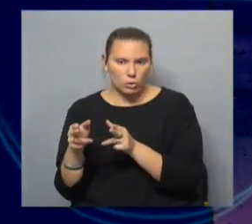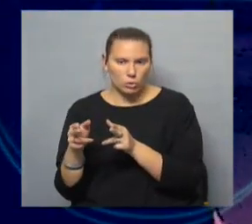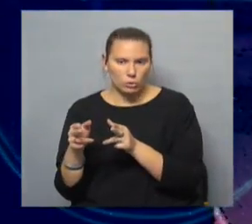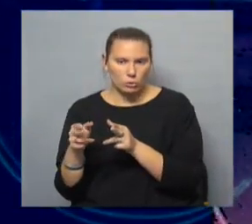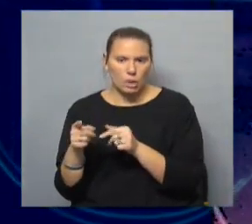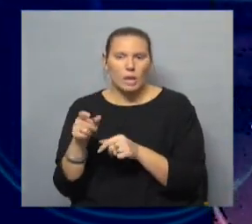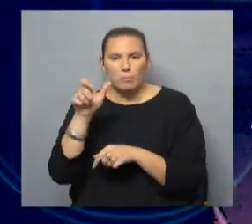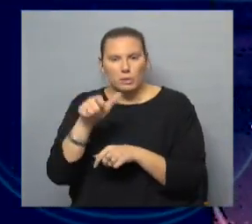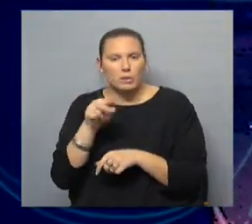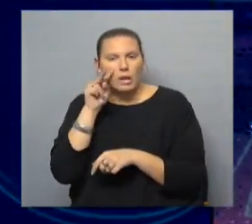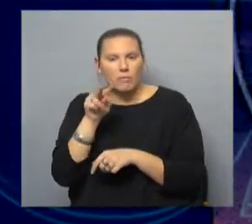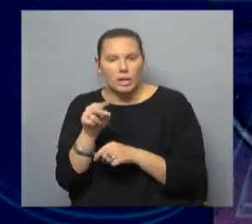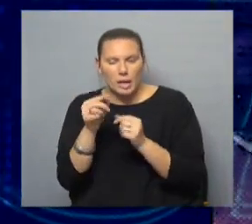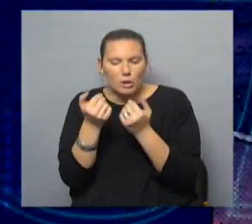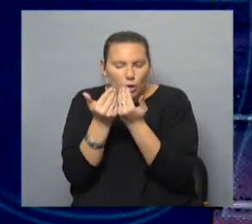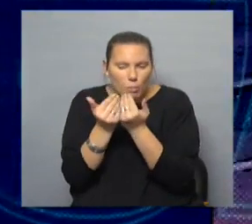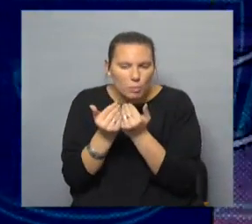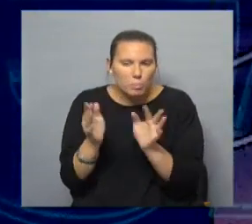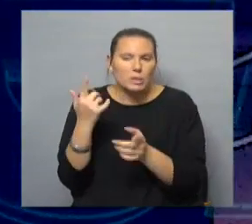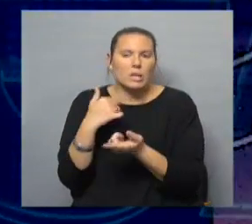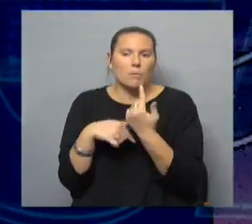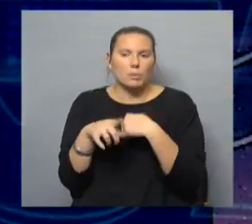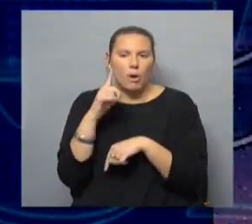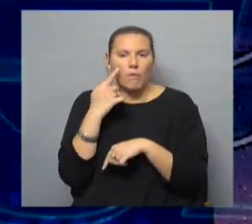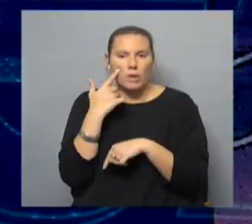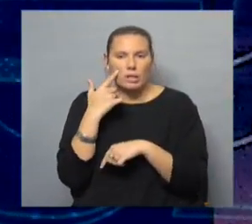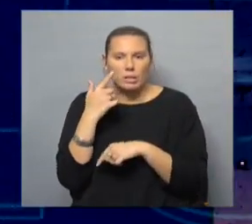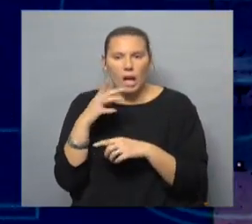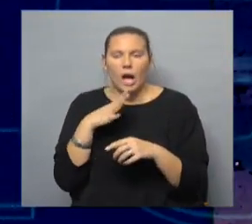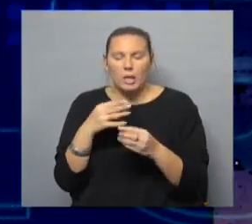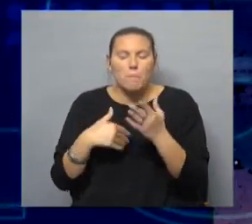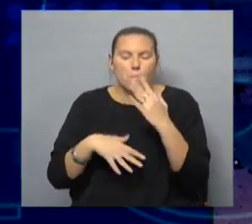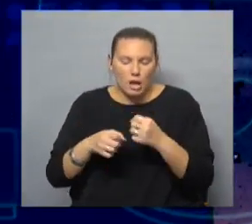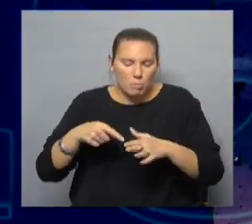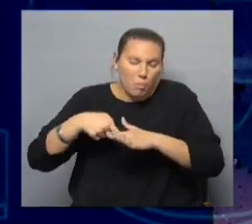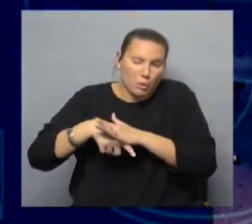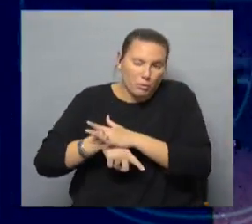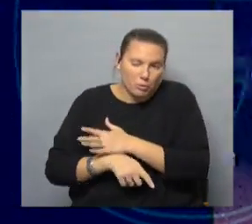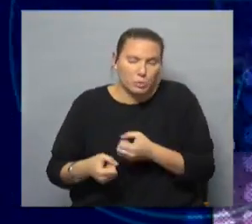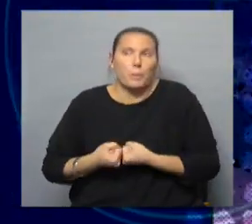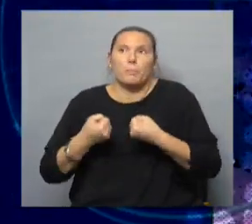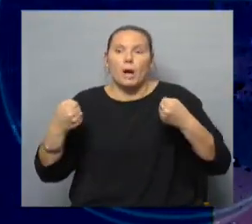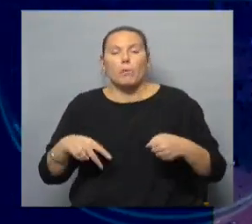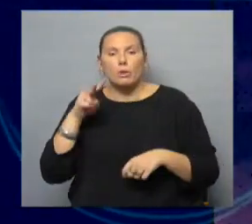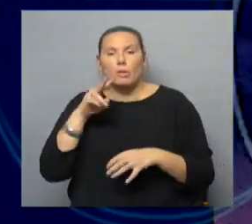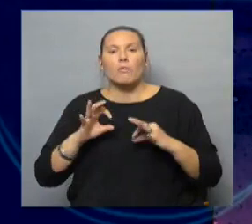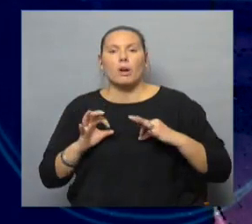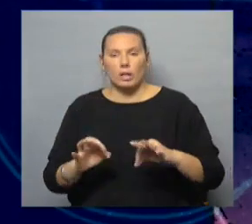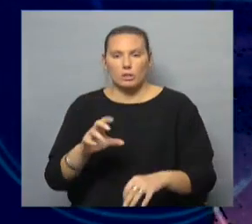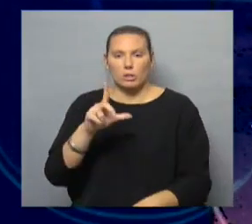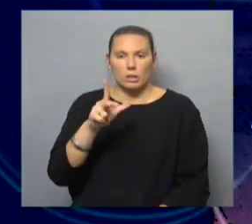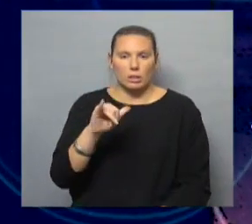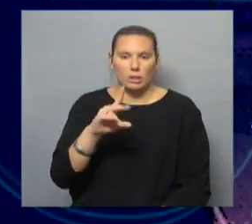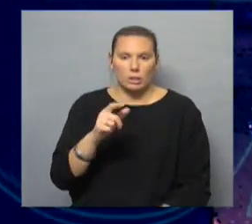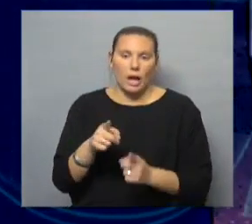el espectador esté viendo la punta del iceberg, pero que en realidad abajo del agua hay un montón de cosas. Y yo cuando vi Las vacaciones de Isla, que no es un